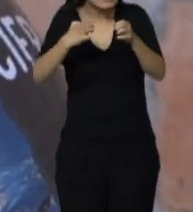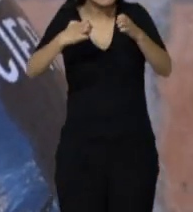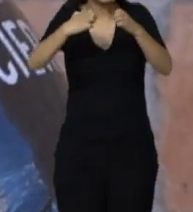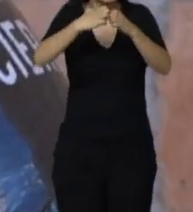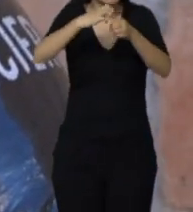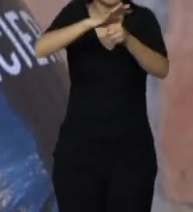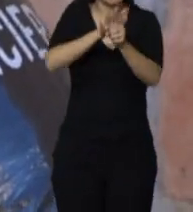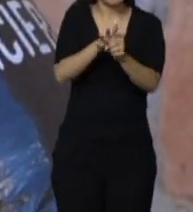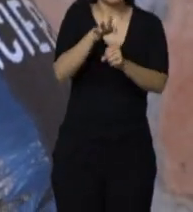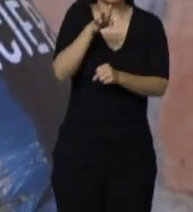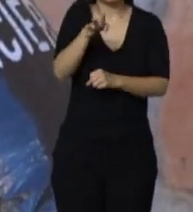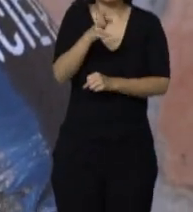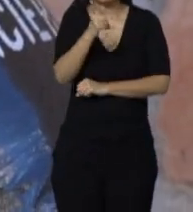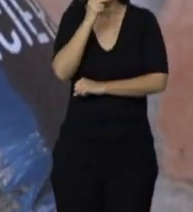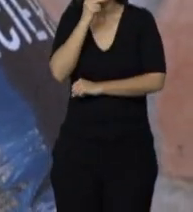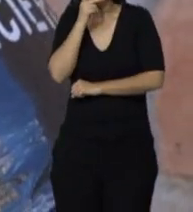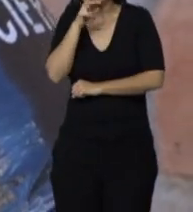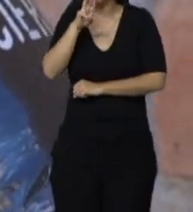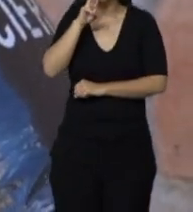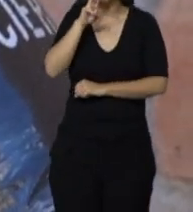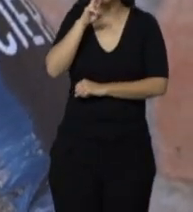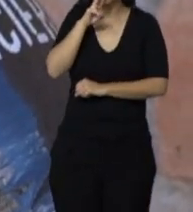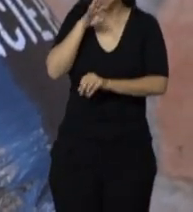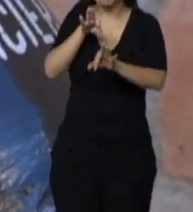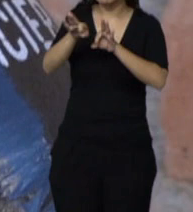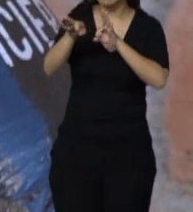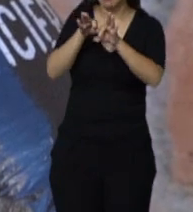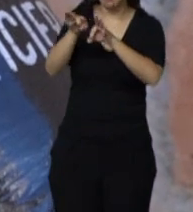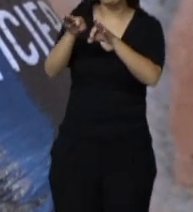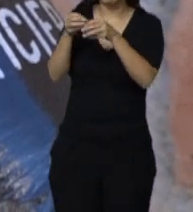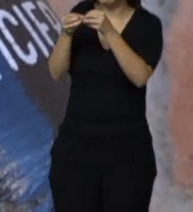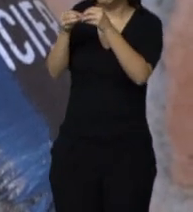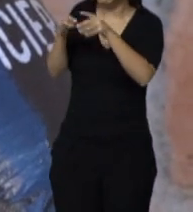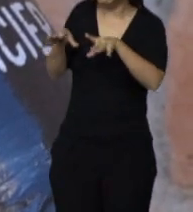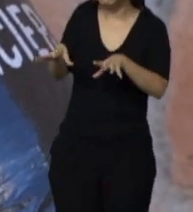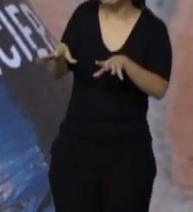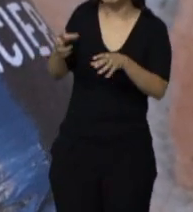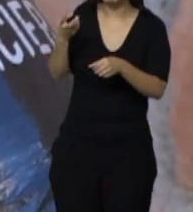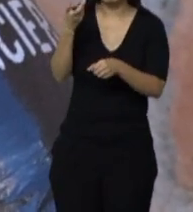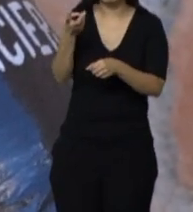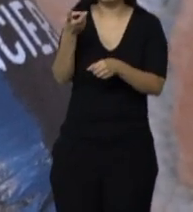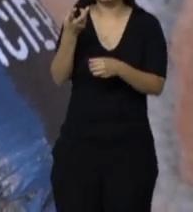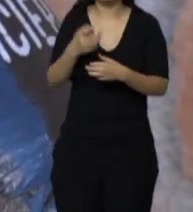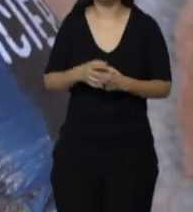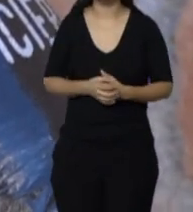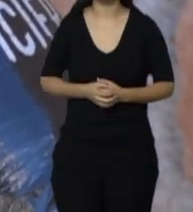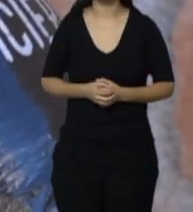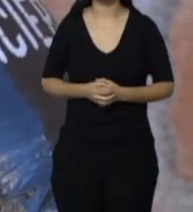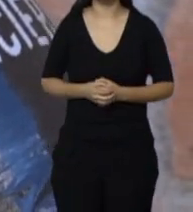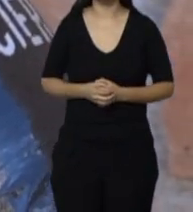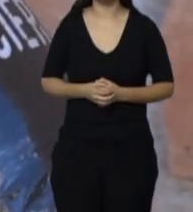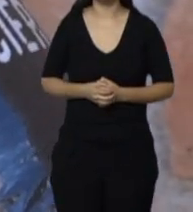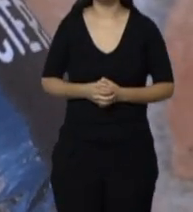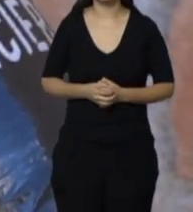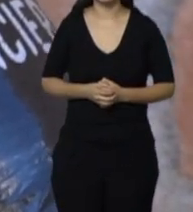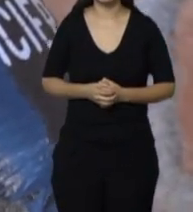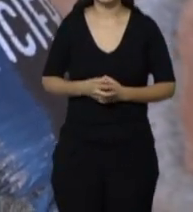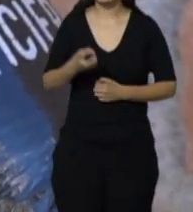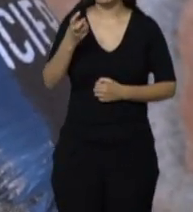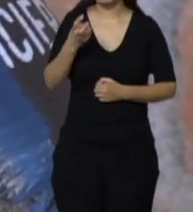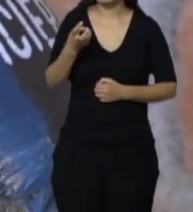y muchos papás se han quedado sin empleo y esto pues desafortunadamente los ha orillado